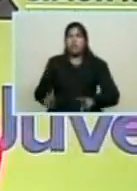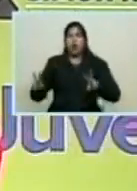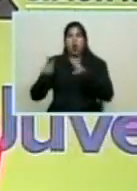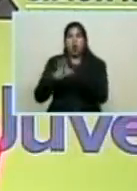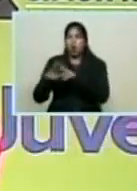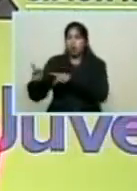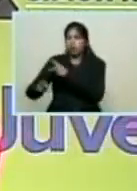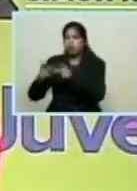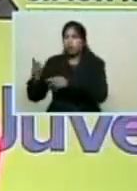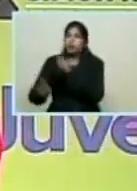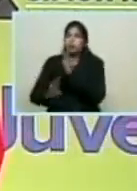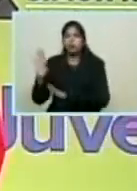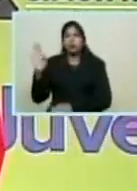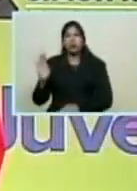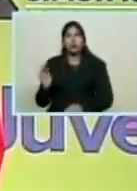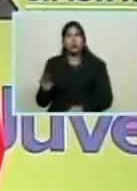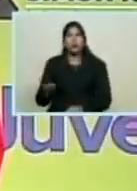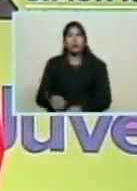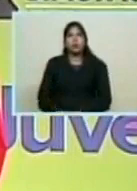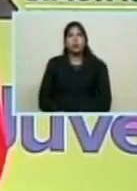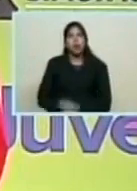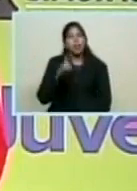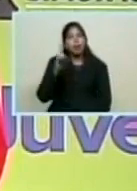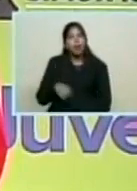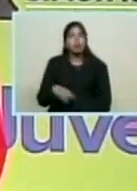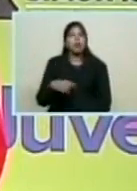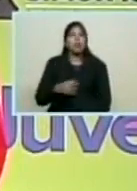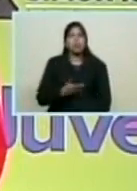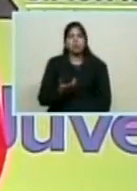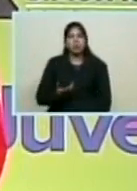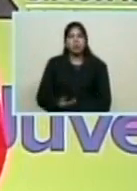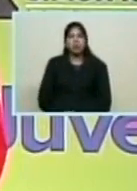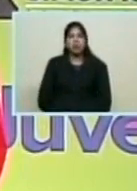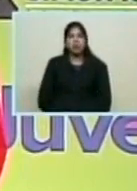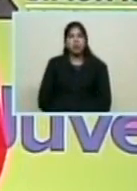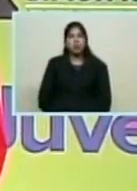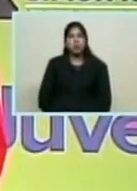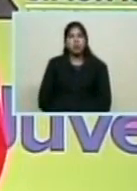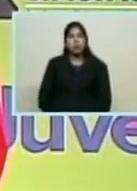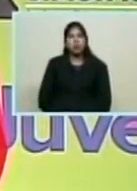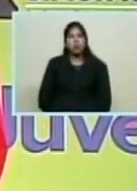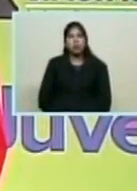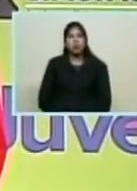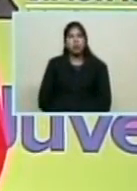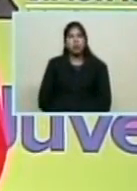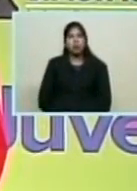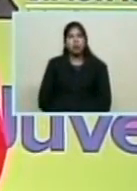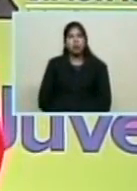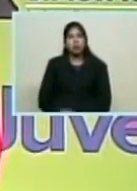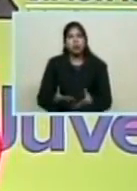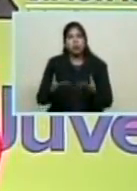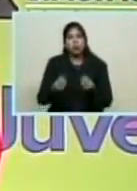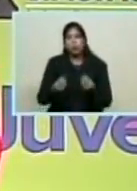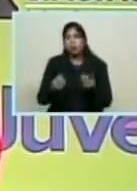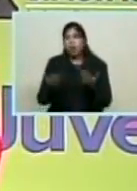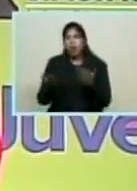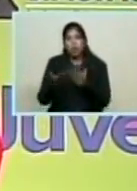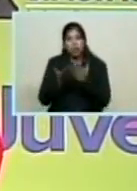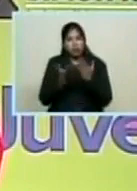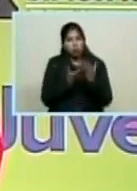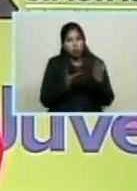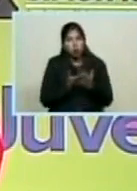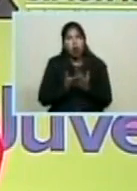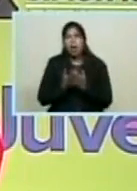bastante, sino nosotros poder convertir las miles de escuelas y liceos